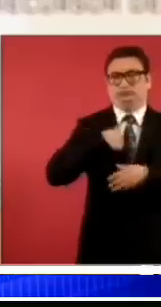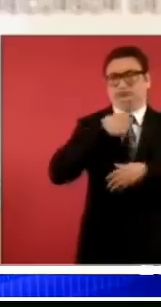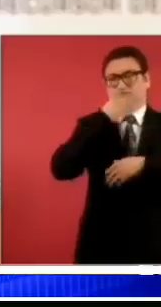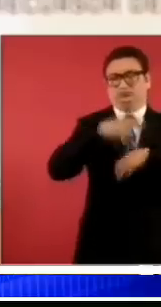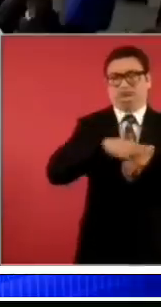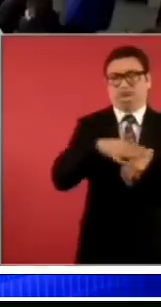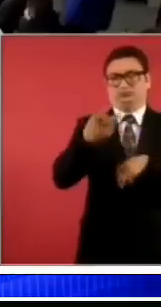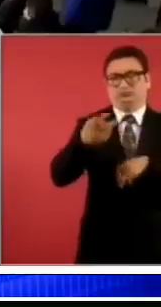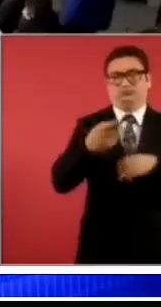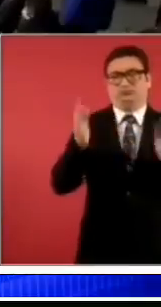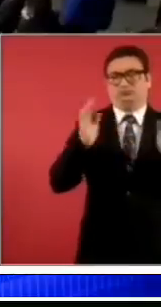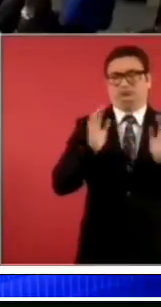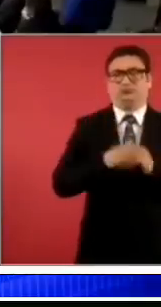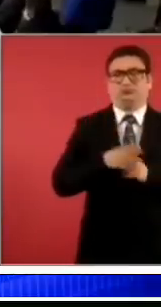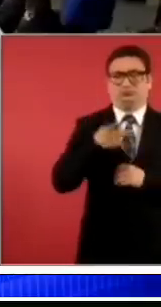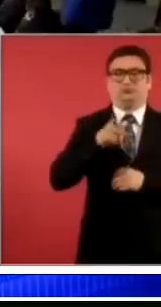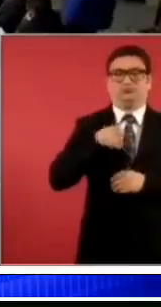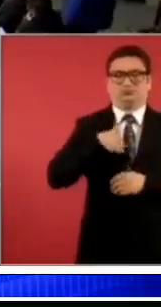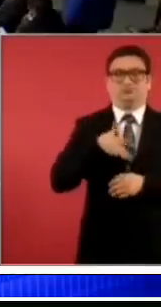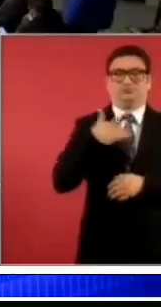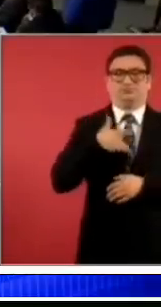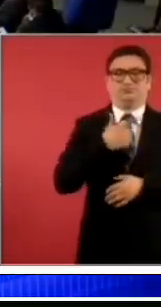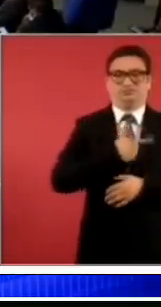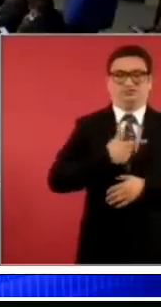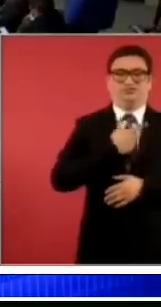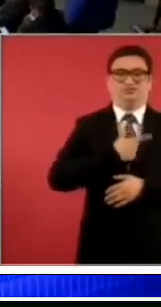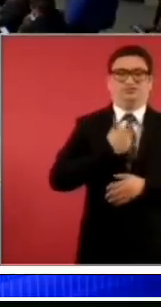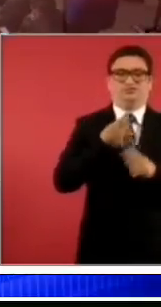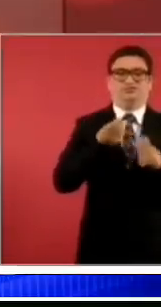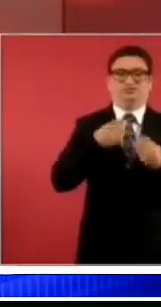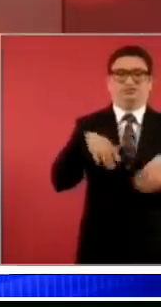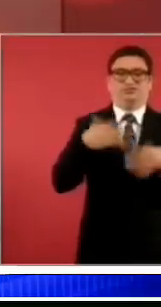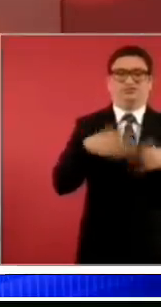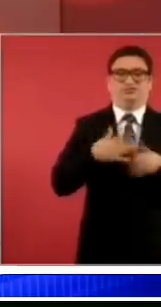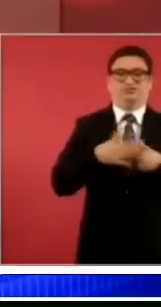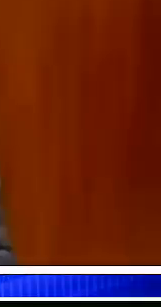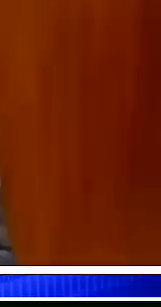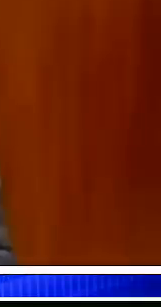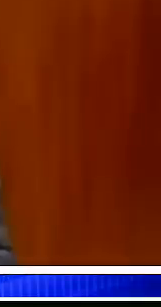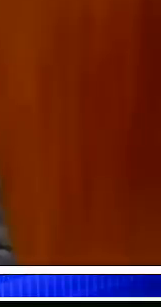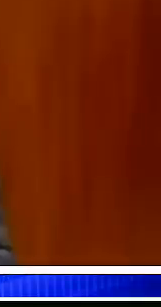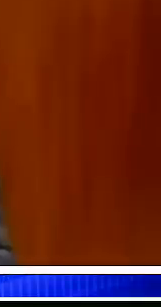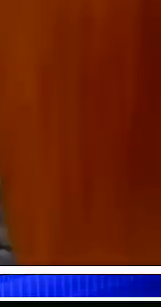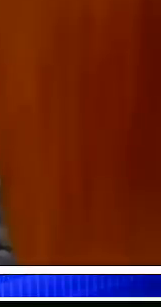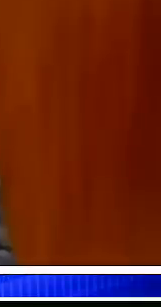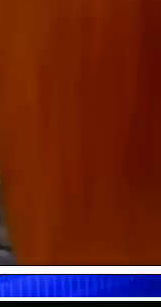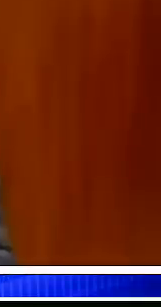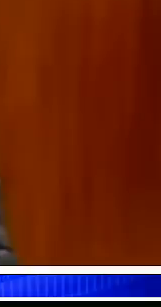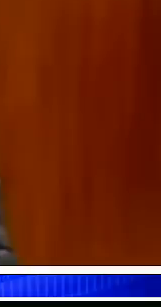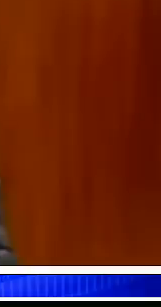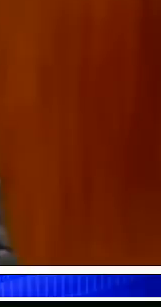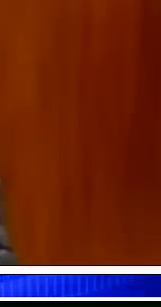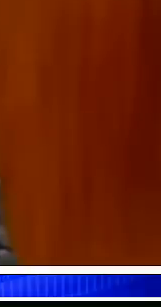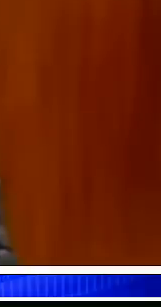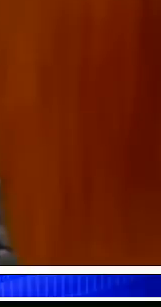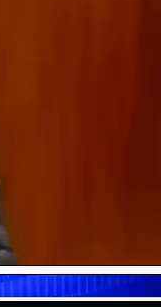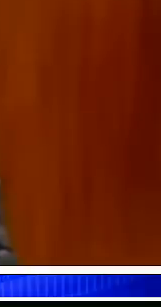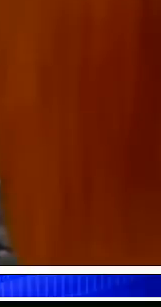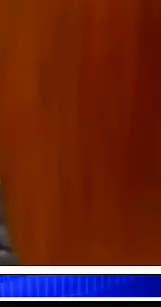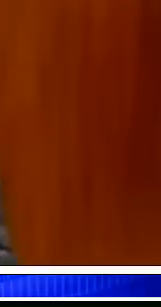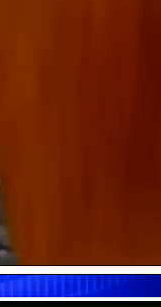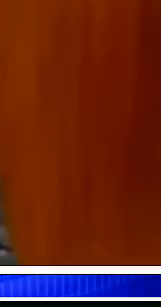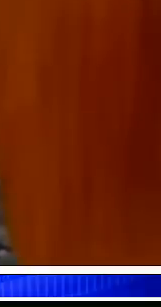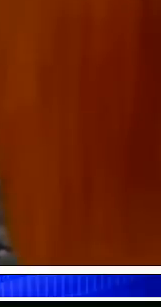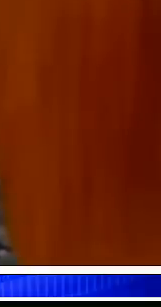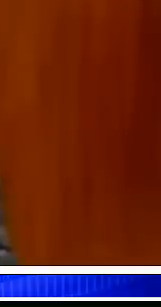cuenta que los panistas les encanta presumir que ellos respetan a las instituciones y ya el tribunal ya validó la elección ya